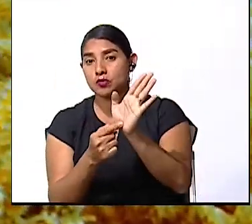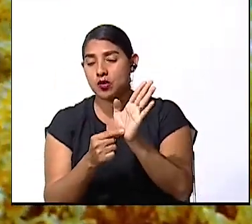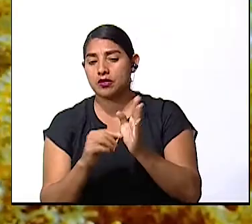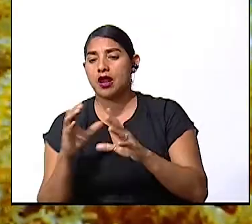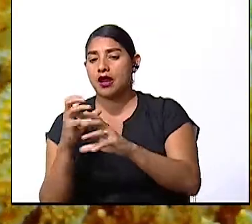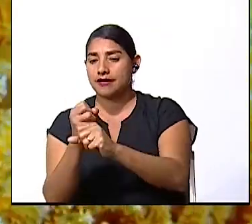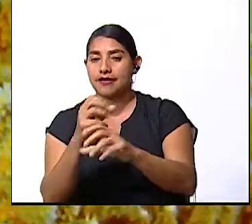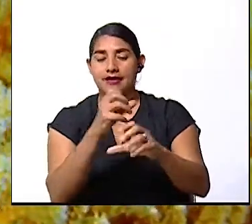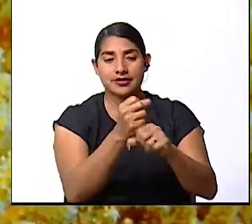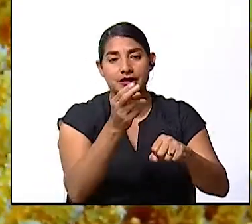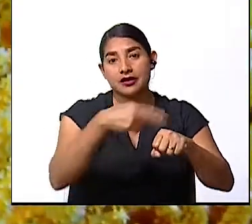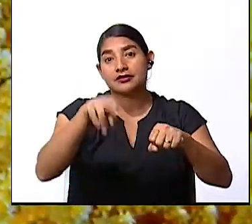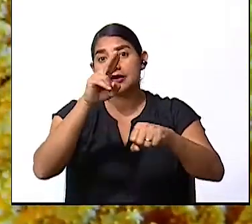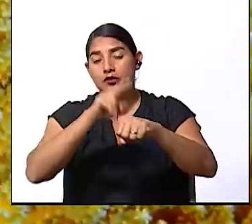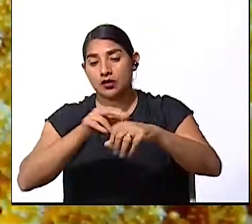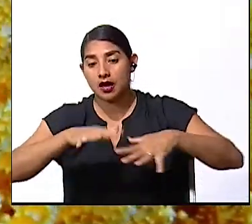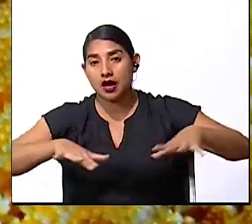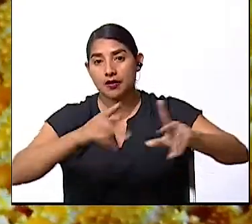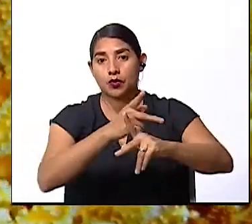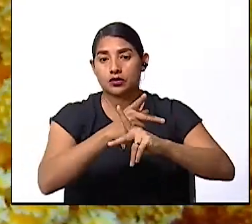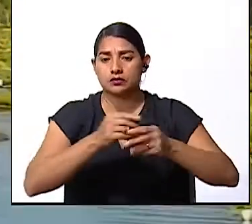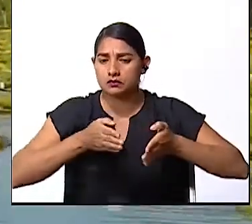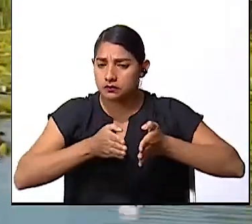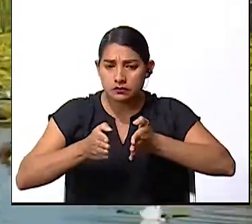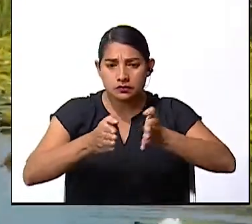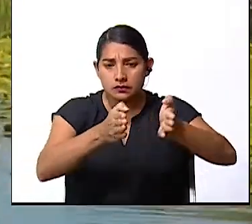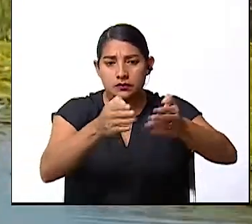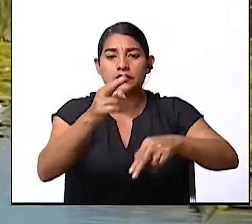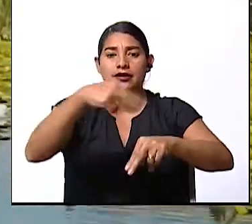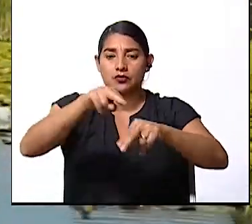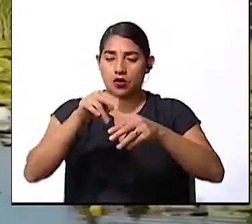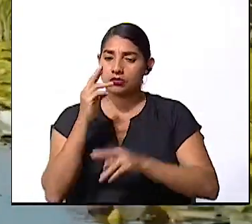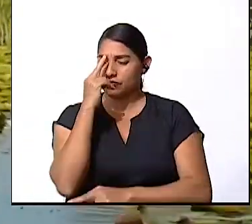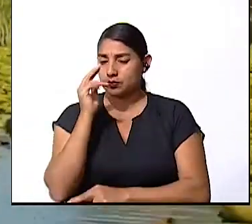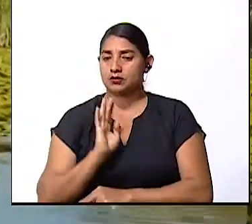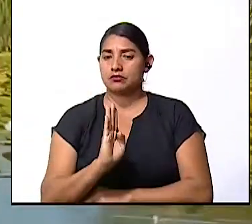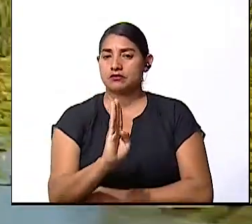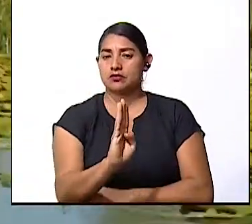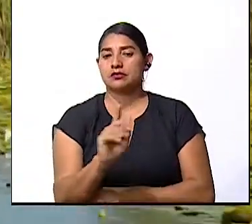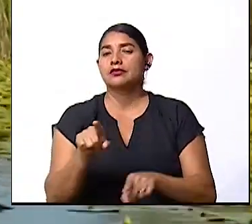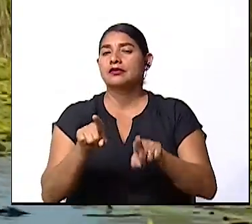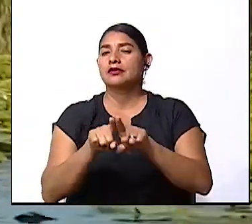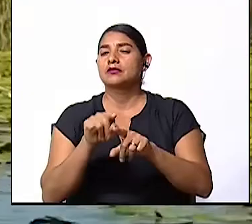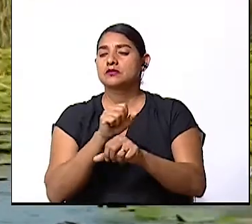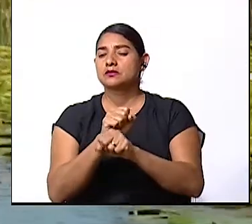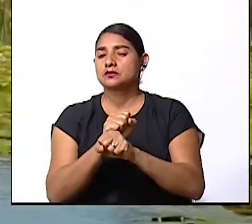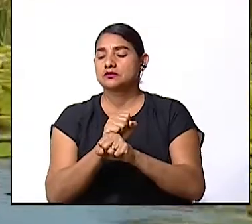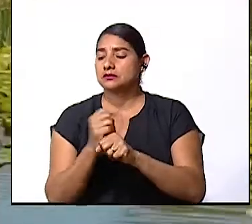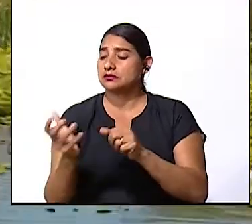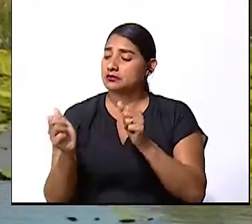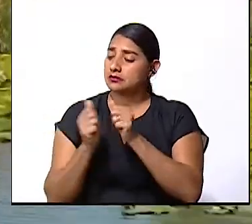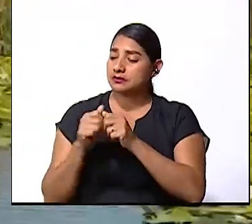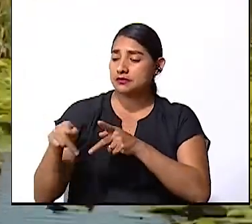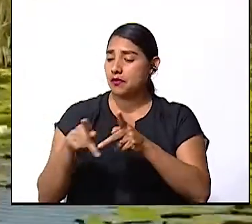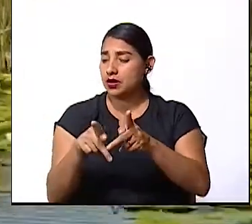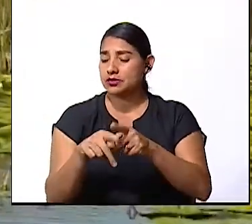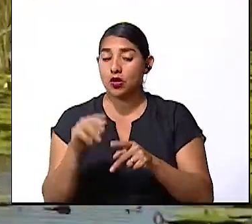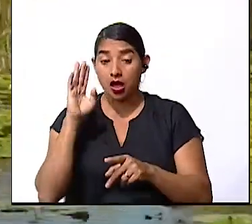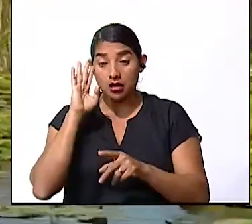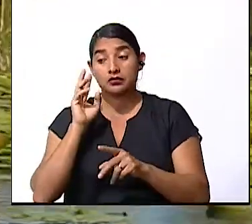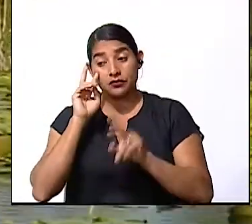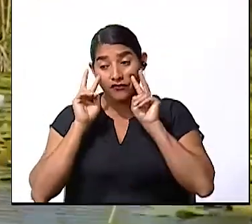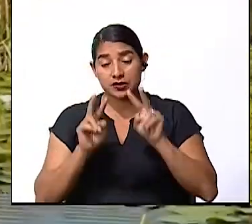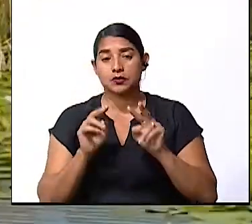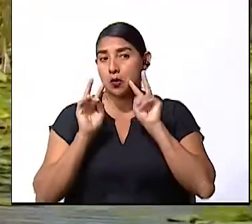reservas naturales, áreas protegidas y rutas por zonas naturales. Además, debes asegurarte de que tus acompañantes también las respetan